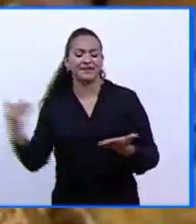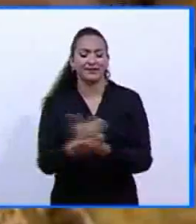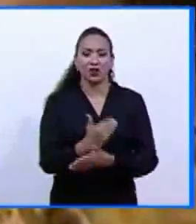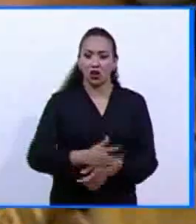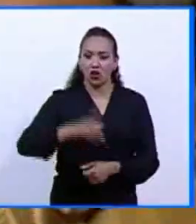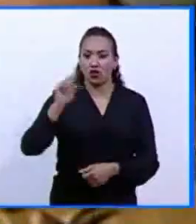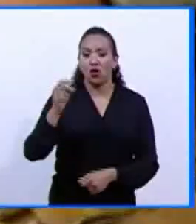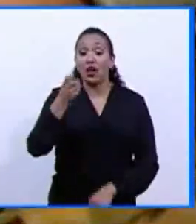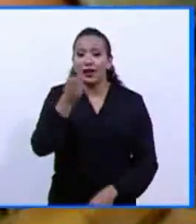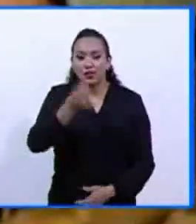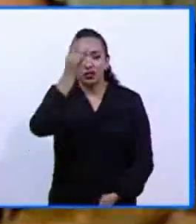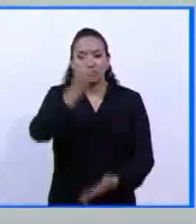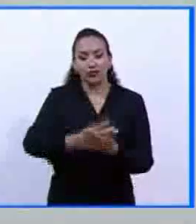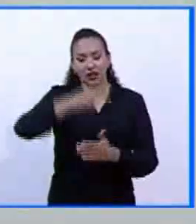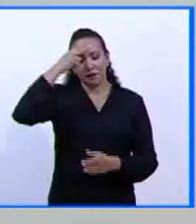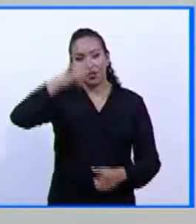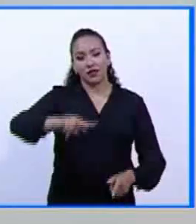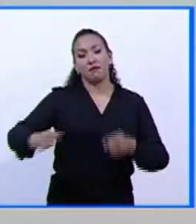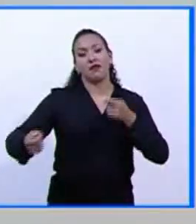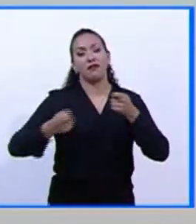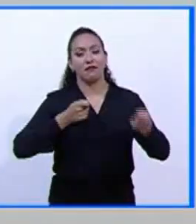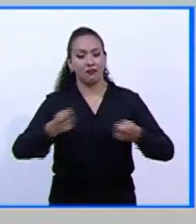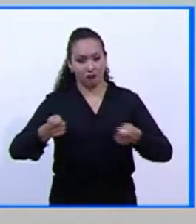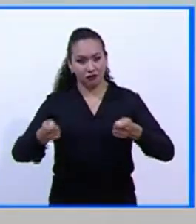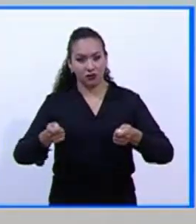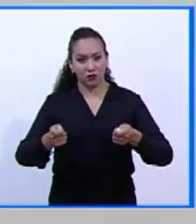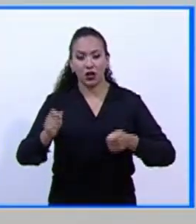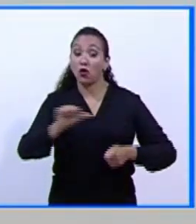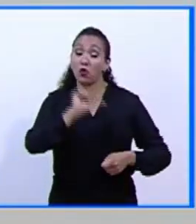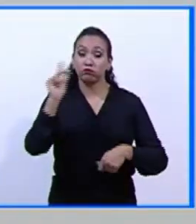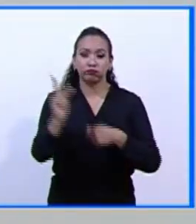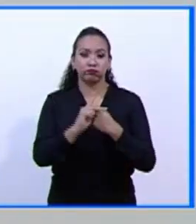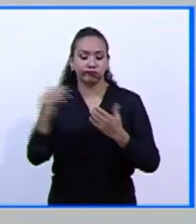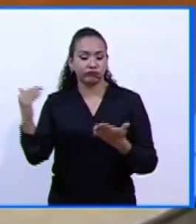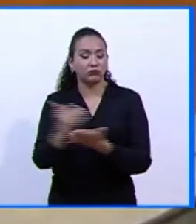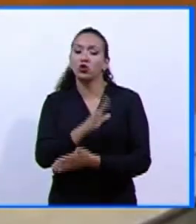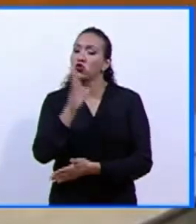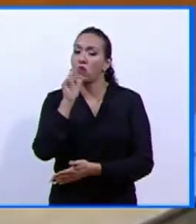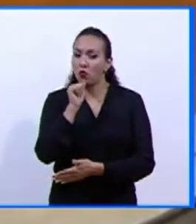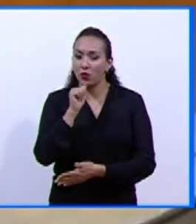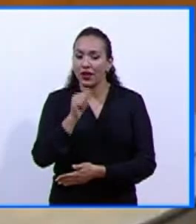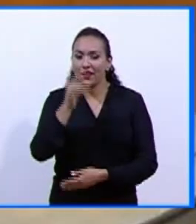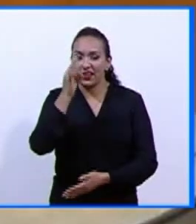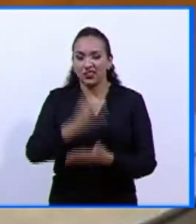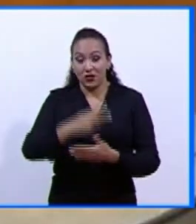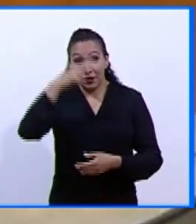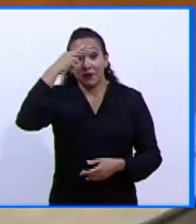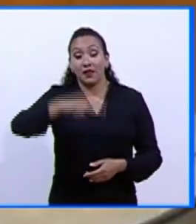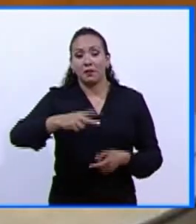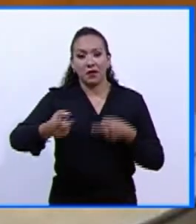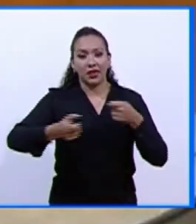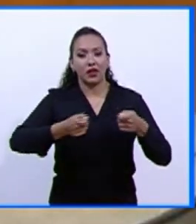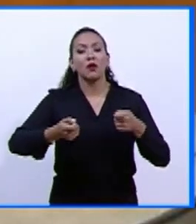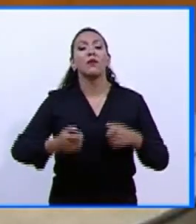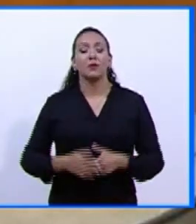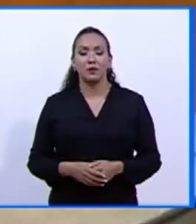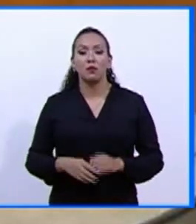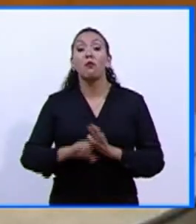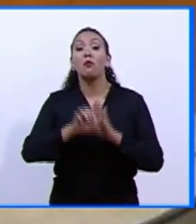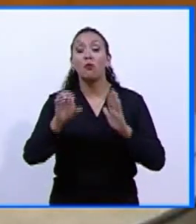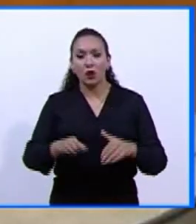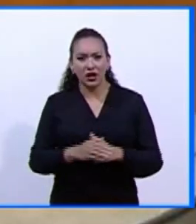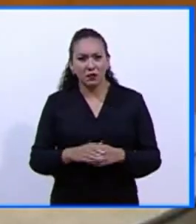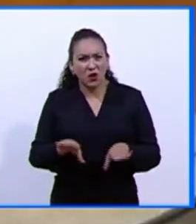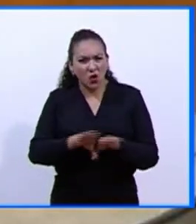acto desde el extranjero que sea lesivo de la integridad, independencia y soberanía de la nación, tales como golpes